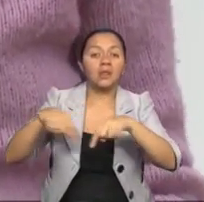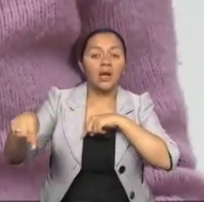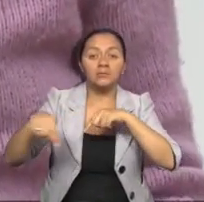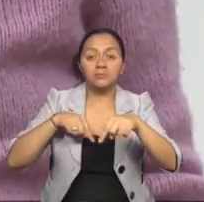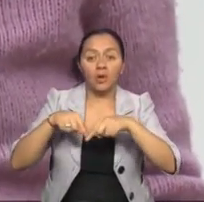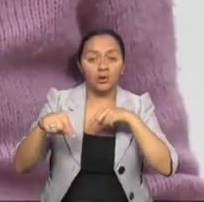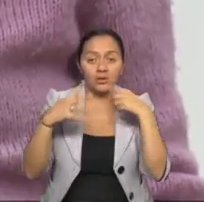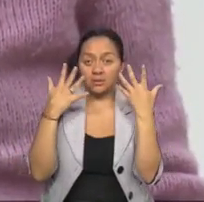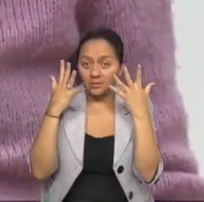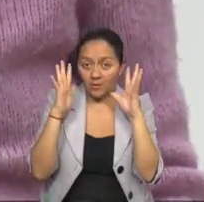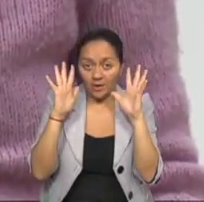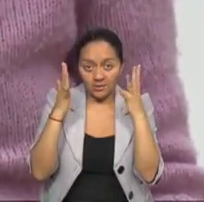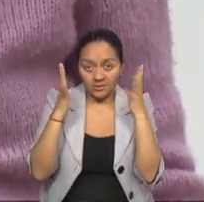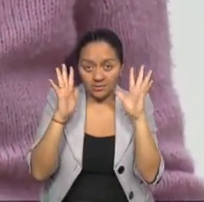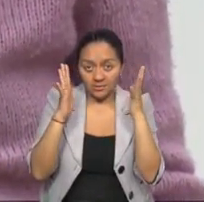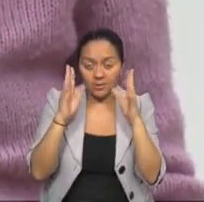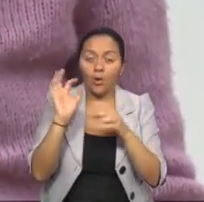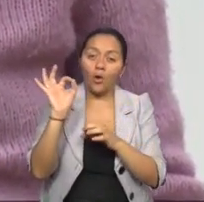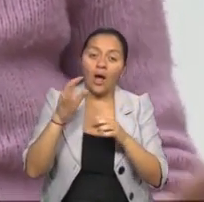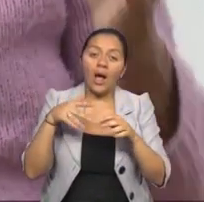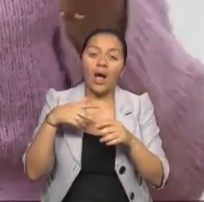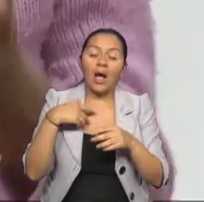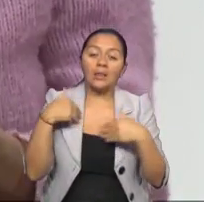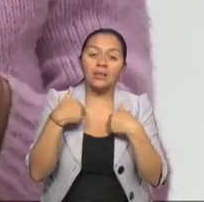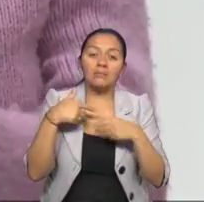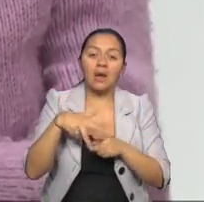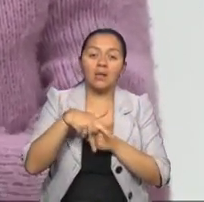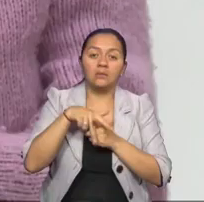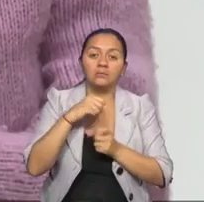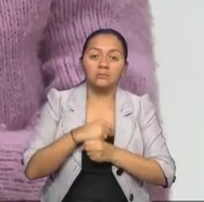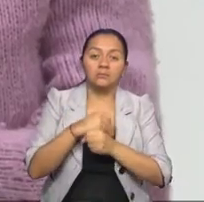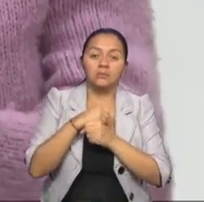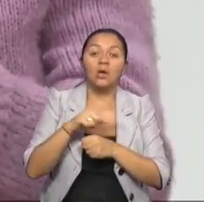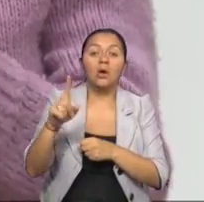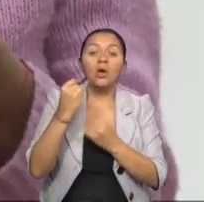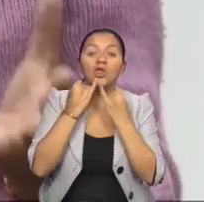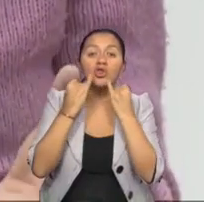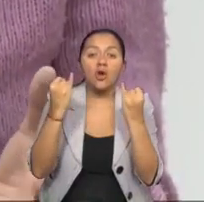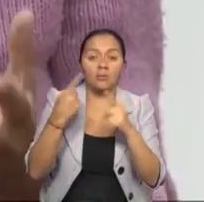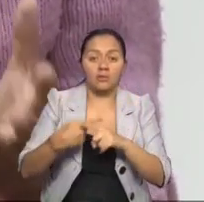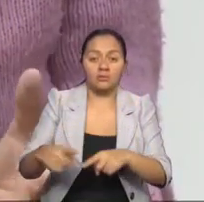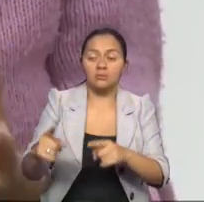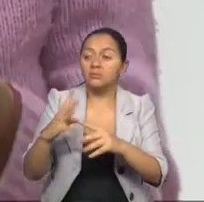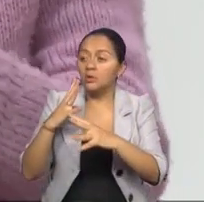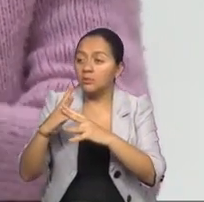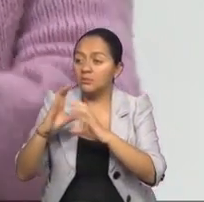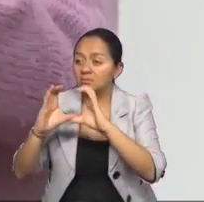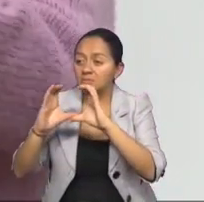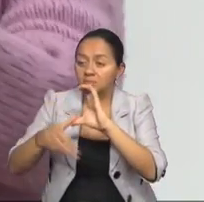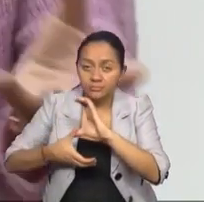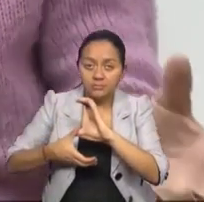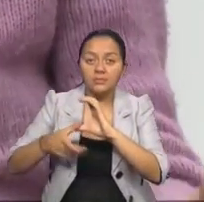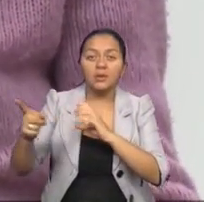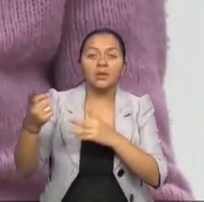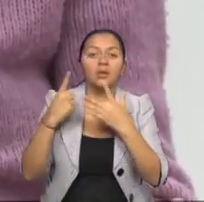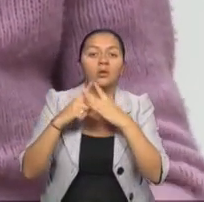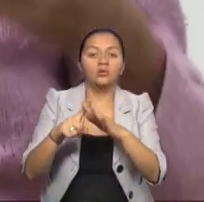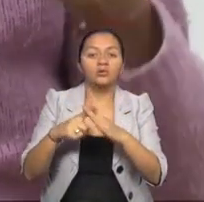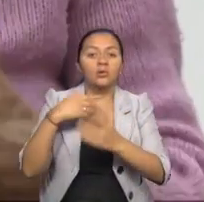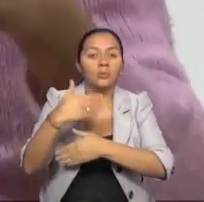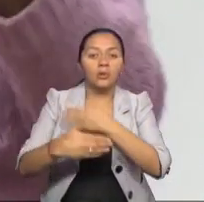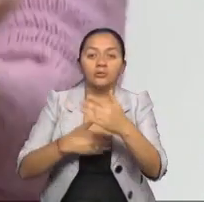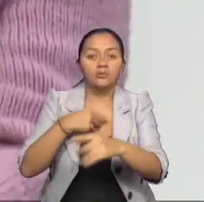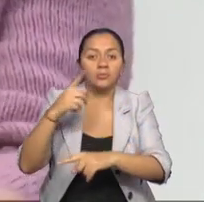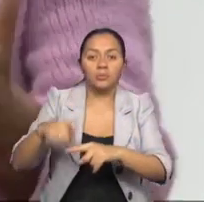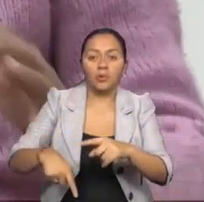y obviamente muchos hablan solo idioma local lo que impide mucho la inclusión en otros procesos